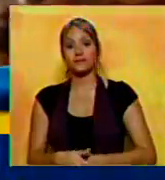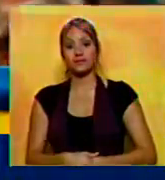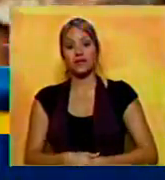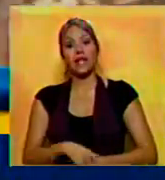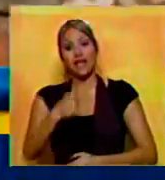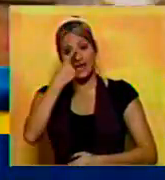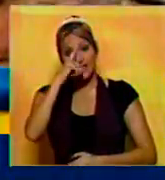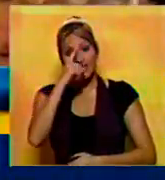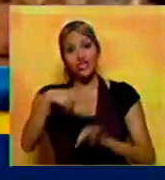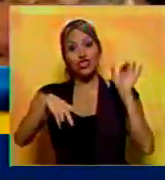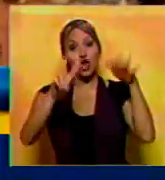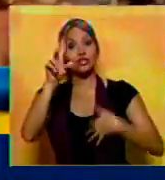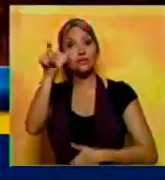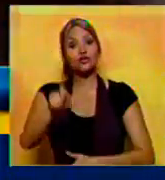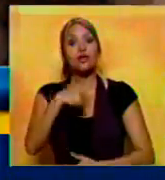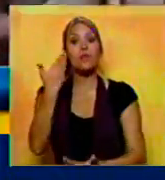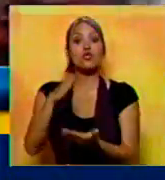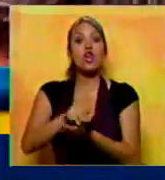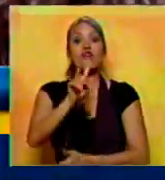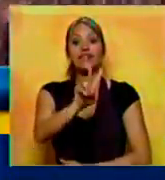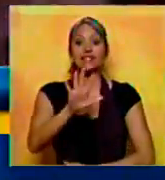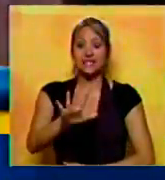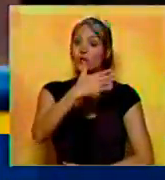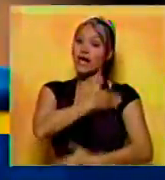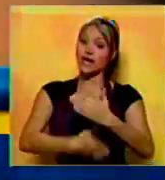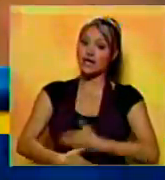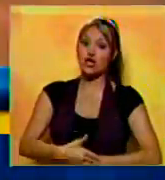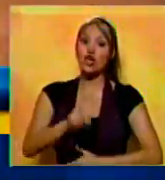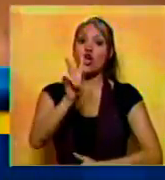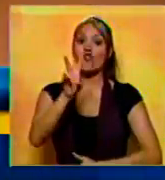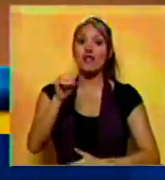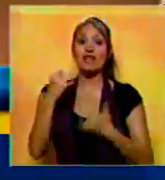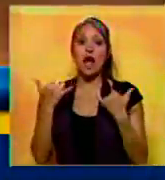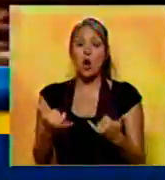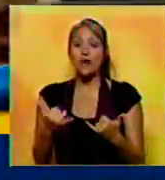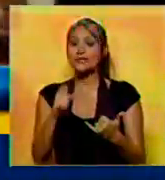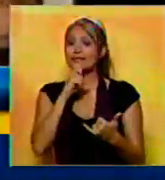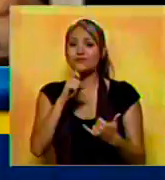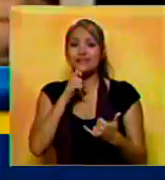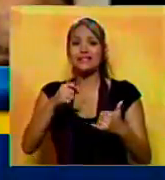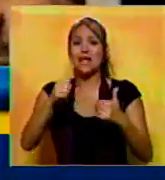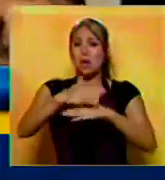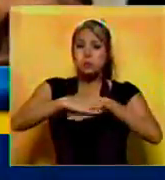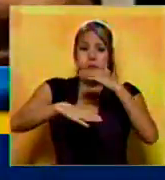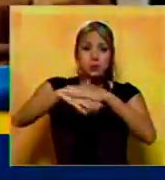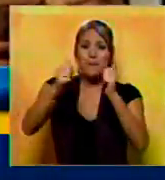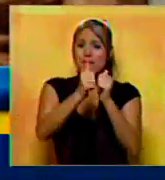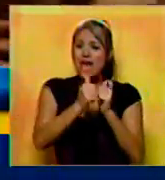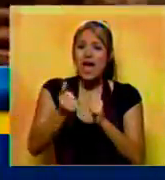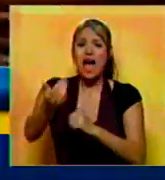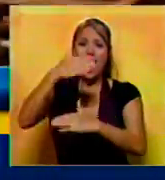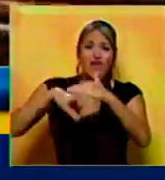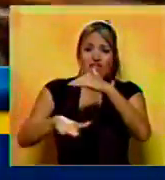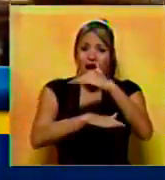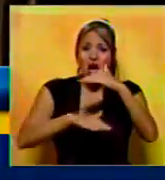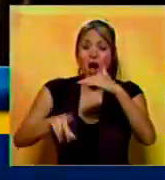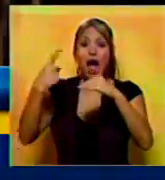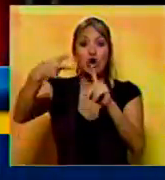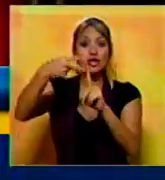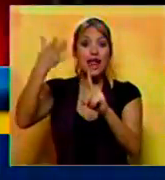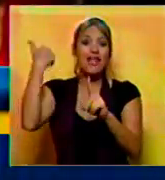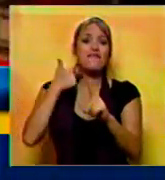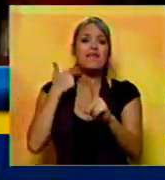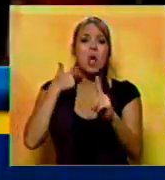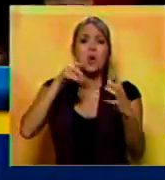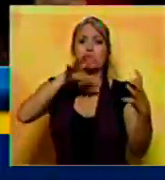En India, al menos 12 personas murieron, 25 resultaron heridas y 20 se encuentran atrapadas bajo los escombros tras derrumbarse un viejo hotel